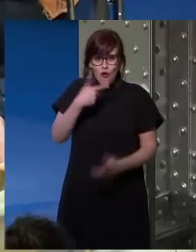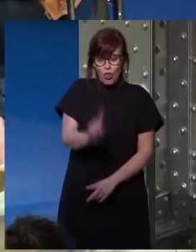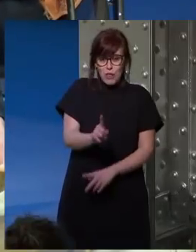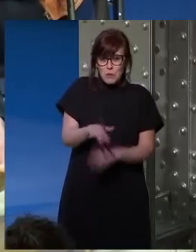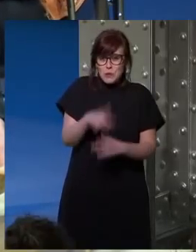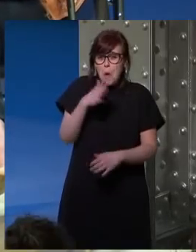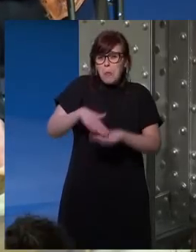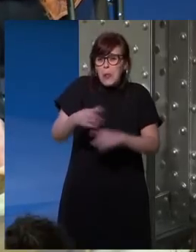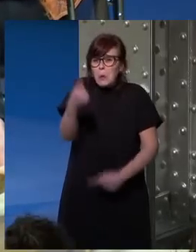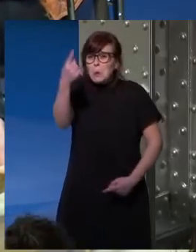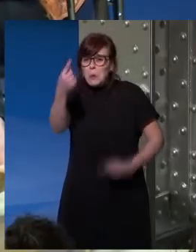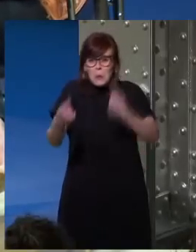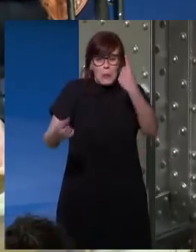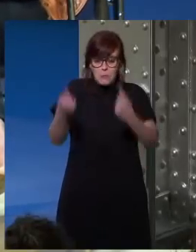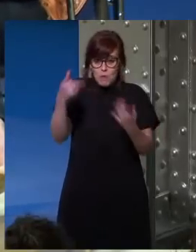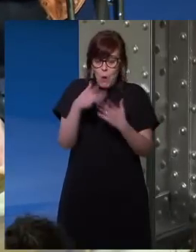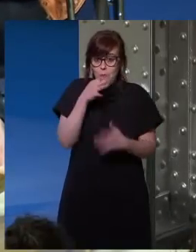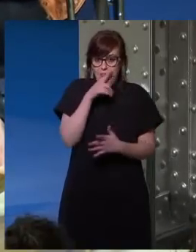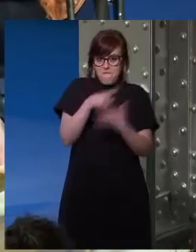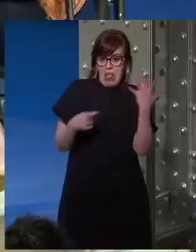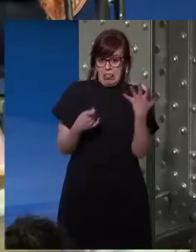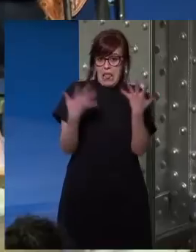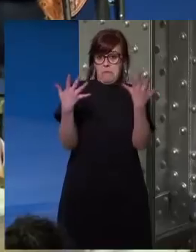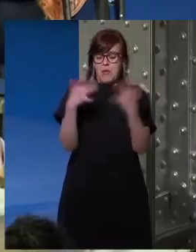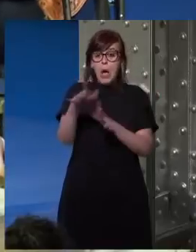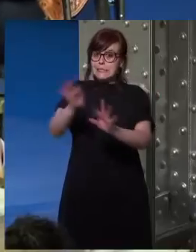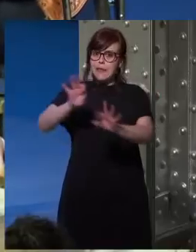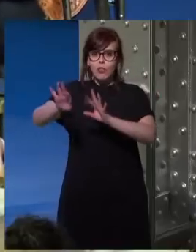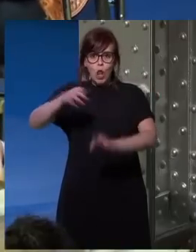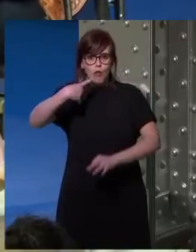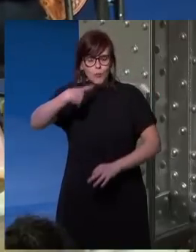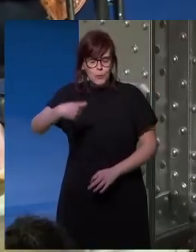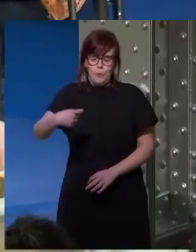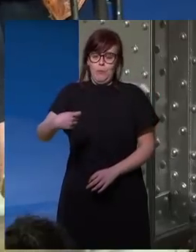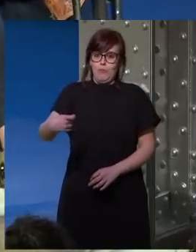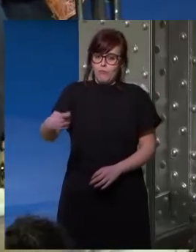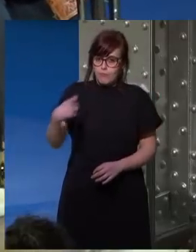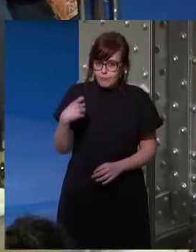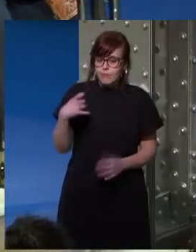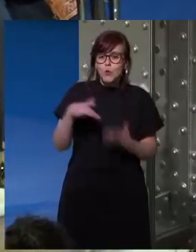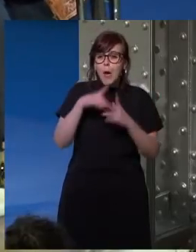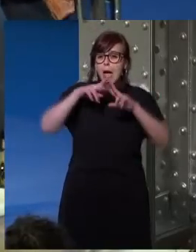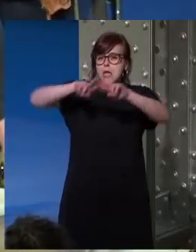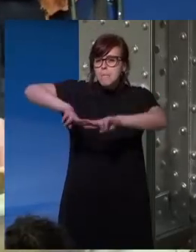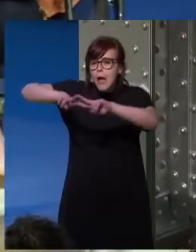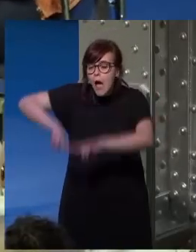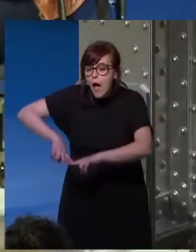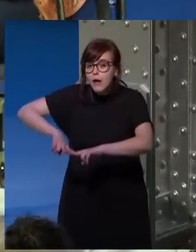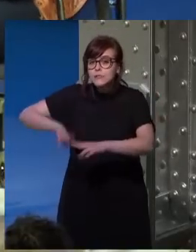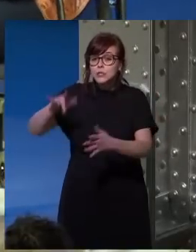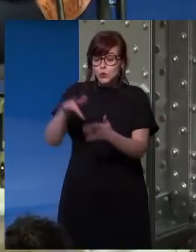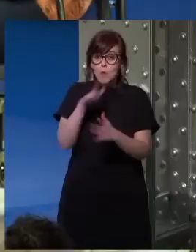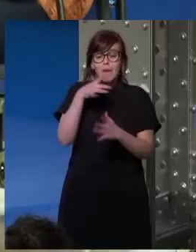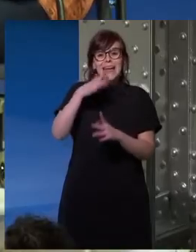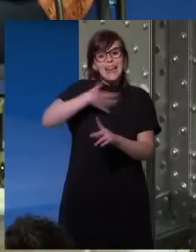contar con los dedos de las dos manos. Claro, lo difícil fue seleccionar, me imagino, ¿no? Claro, luego te pones a investigar. Claro, yo